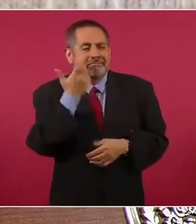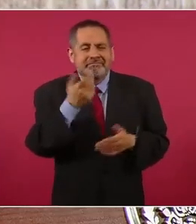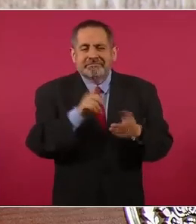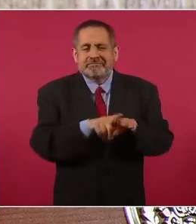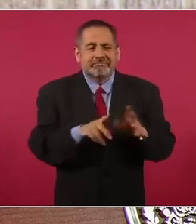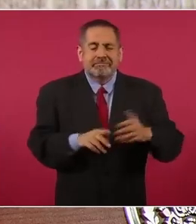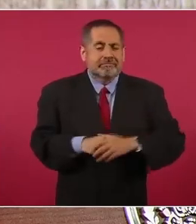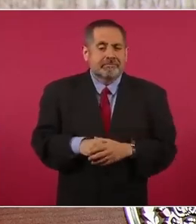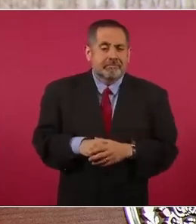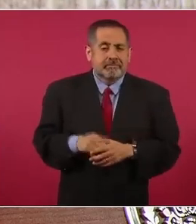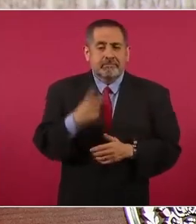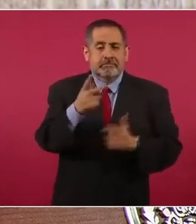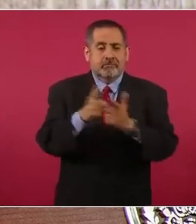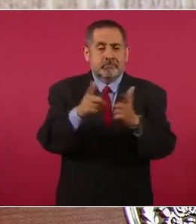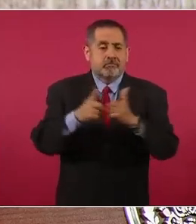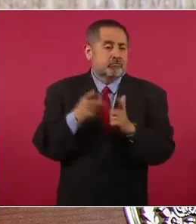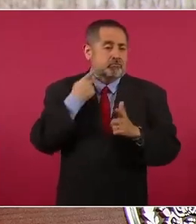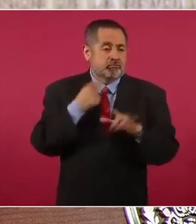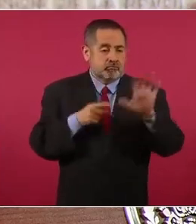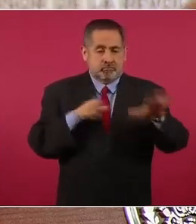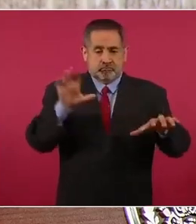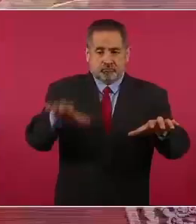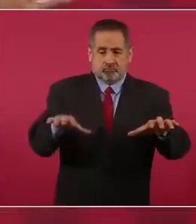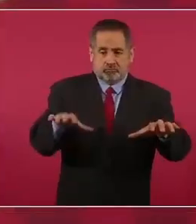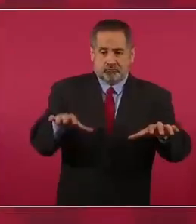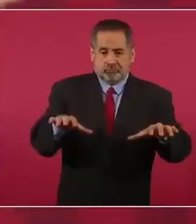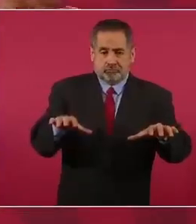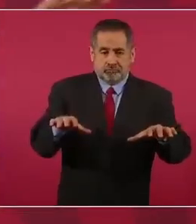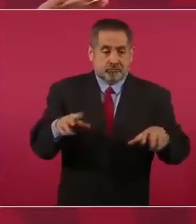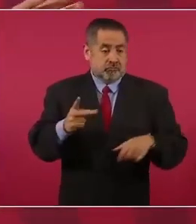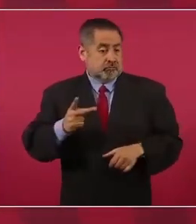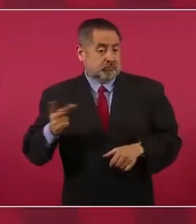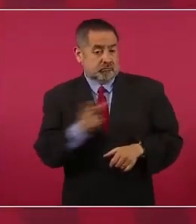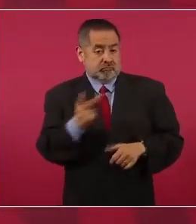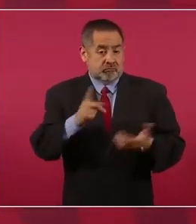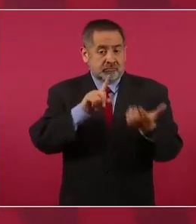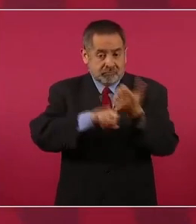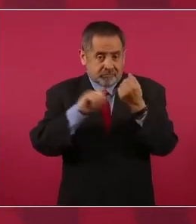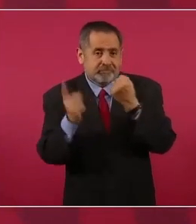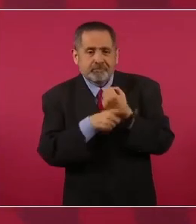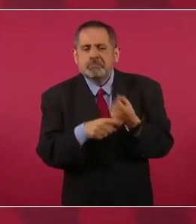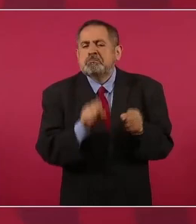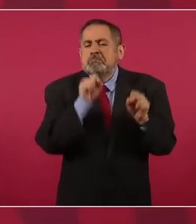entre dos partidos que representaban los mismos intereses,